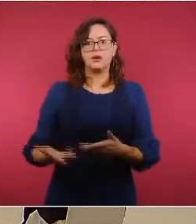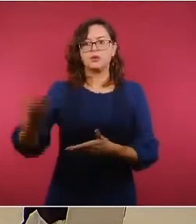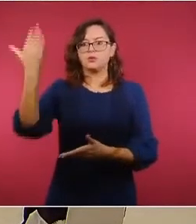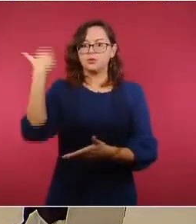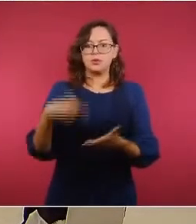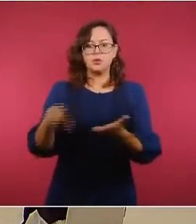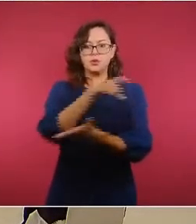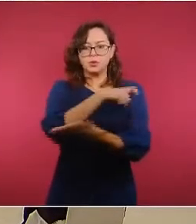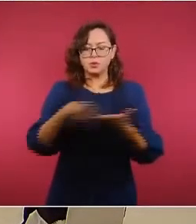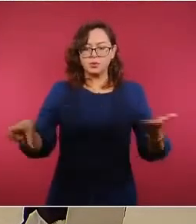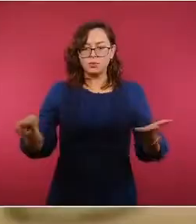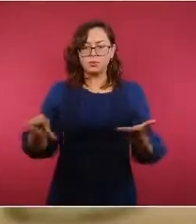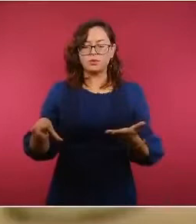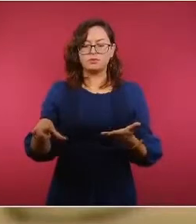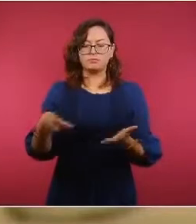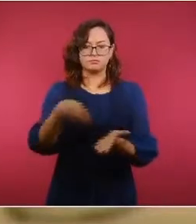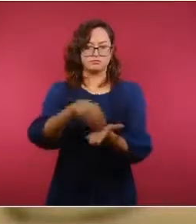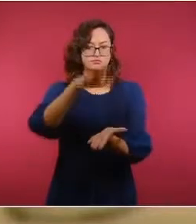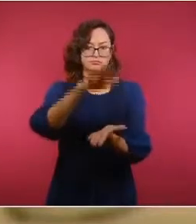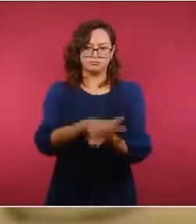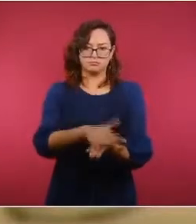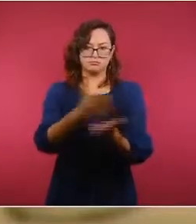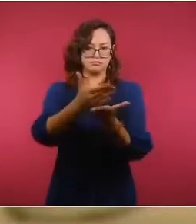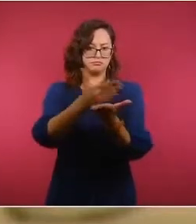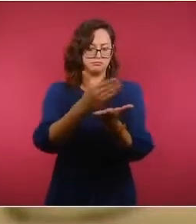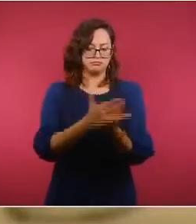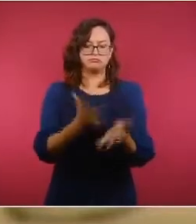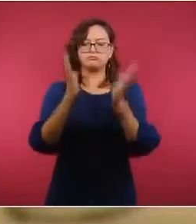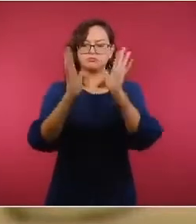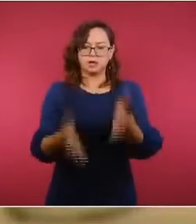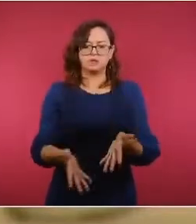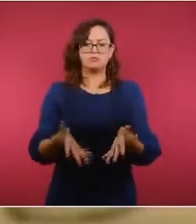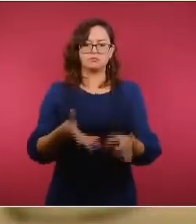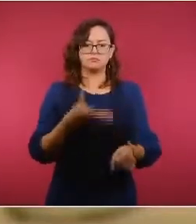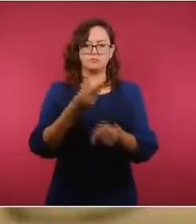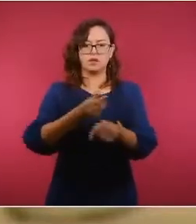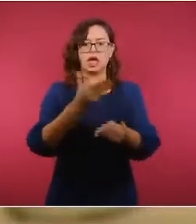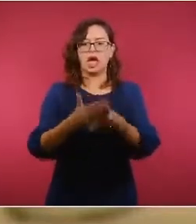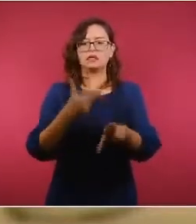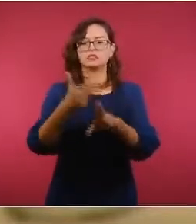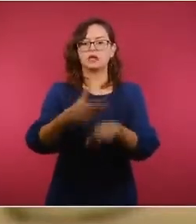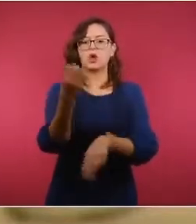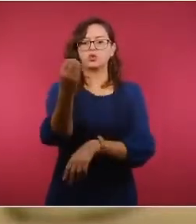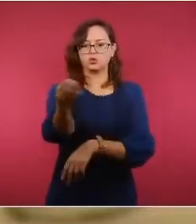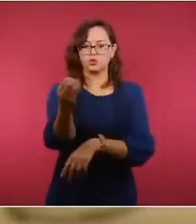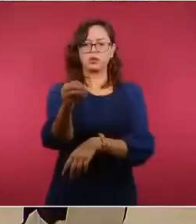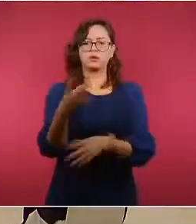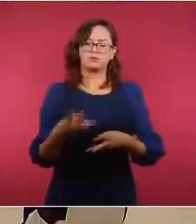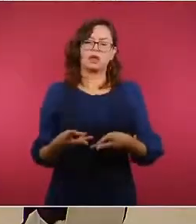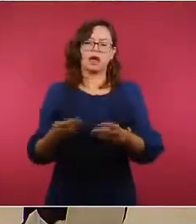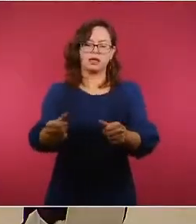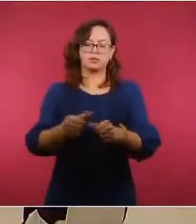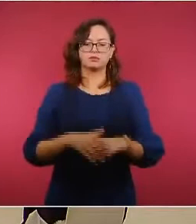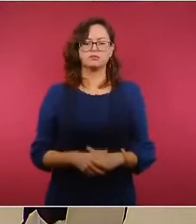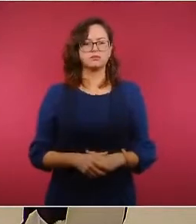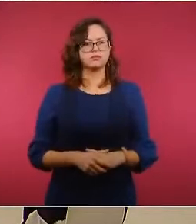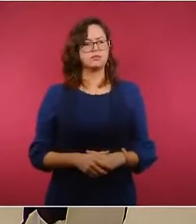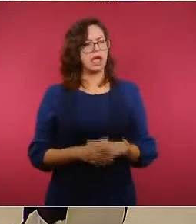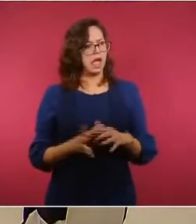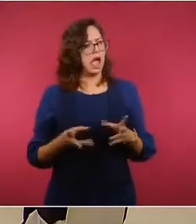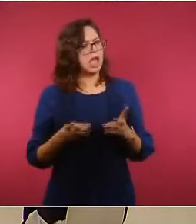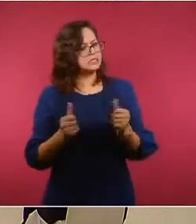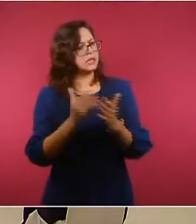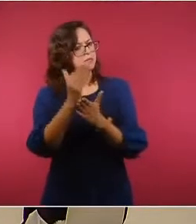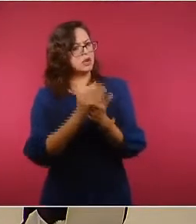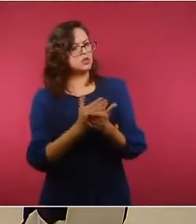está establecido ese programa y le tocaría hasta octubre, finales de octubre. Pero se gastaría menos